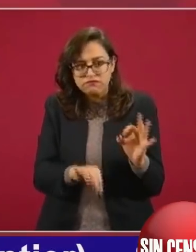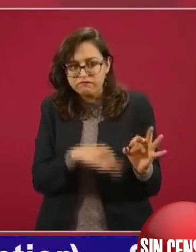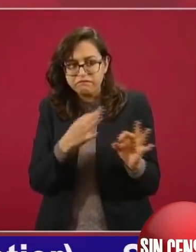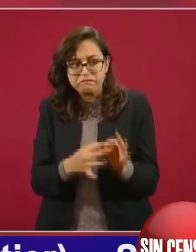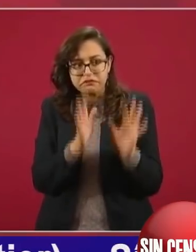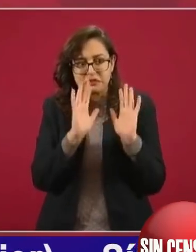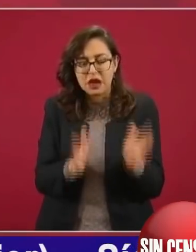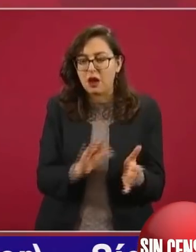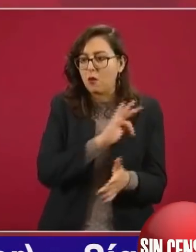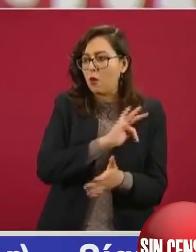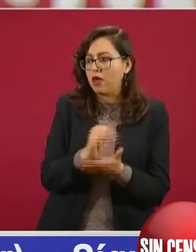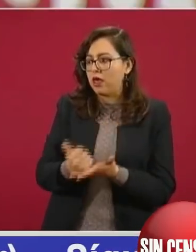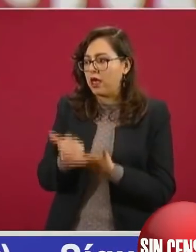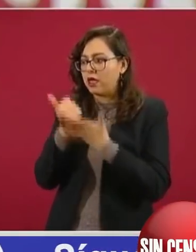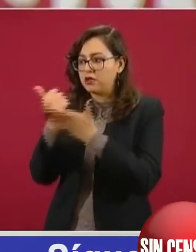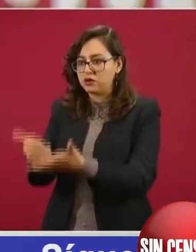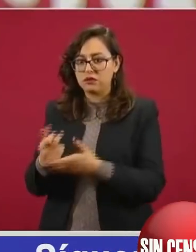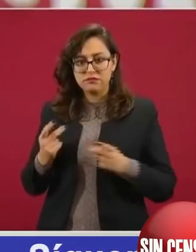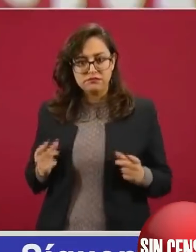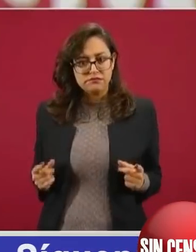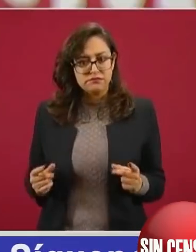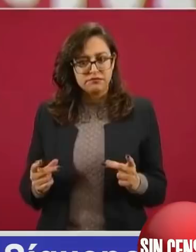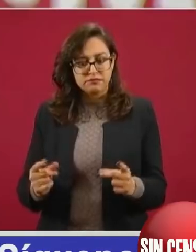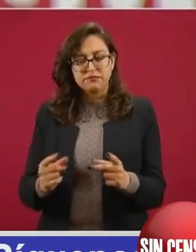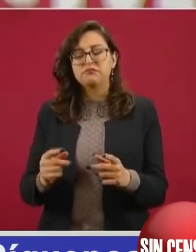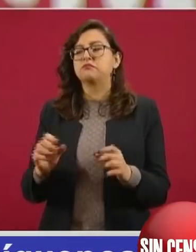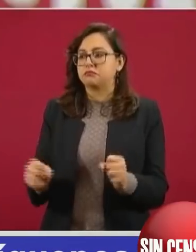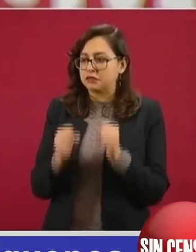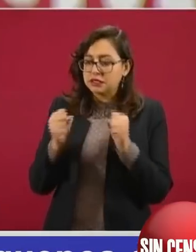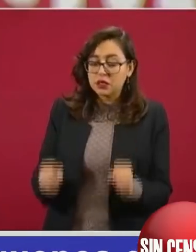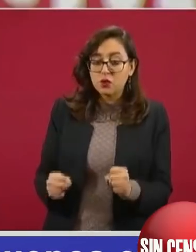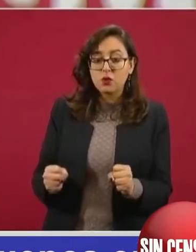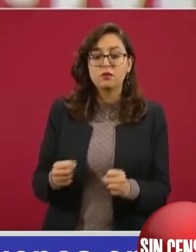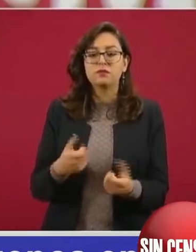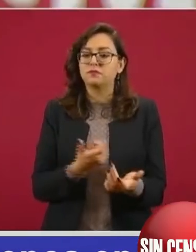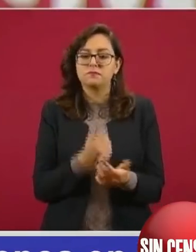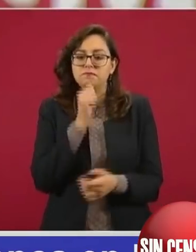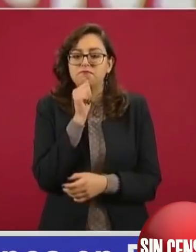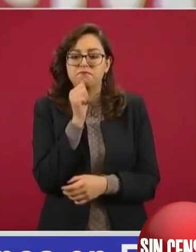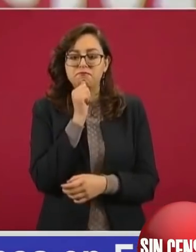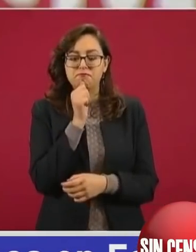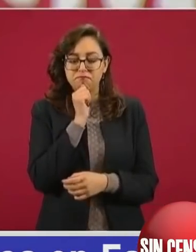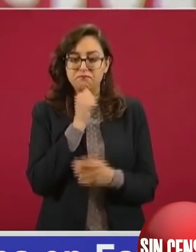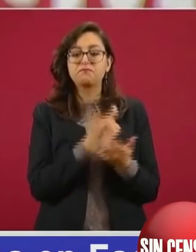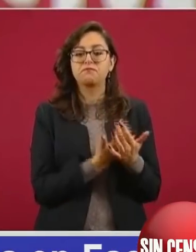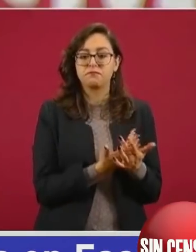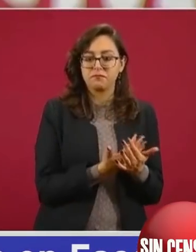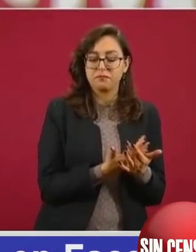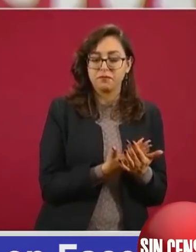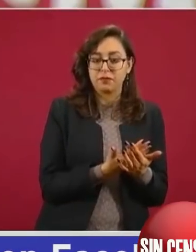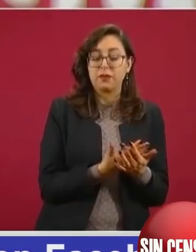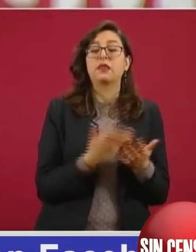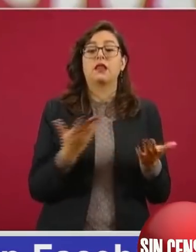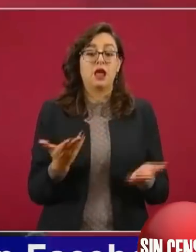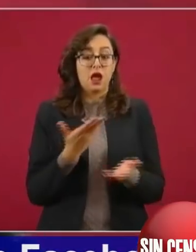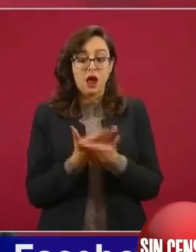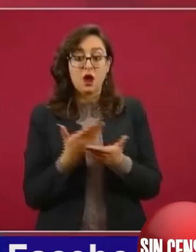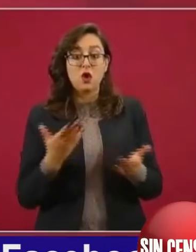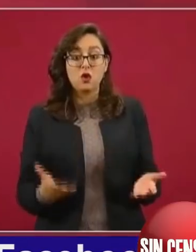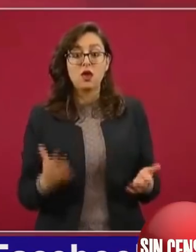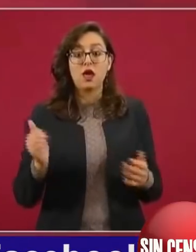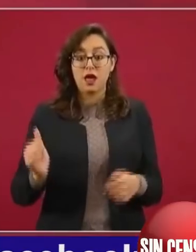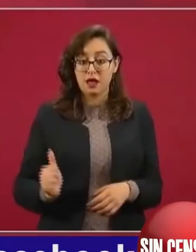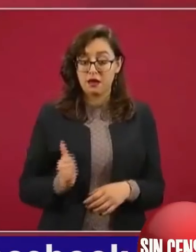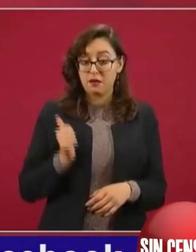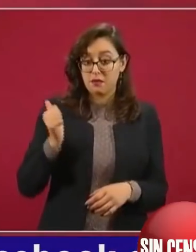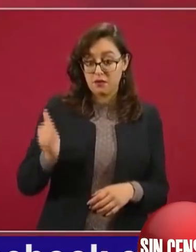y que pueda ser utilizada con celeridad para ese propósito. Y aquí sí hablo ya particularmente de México. y aprovecho,